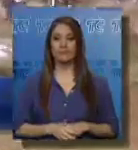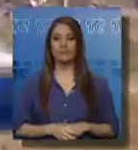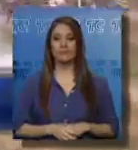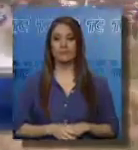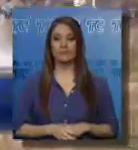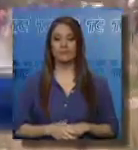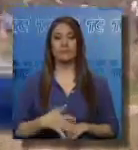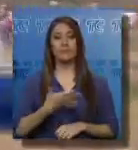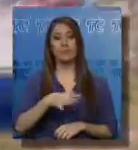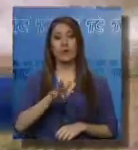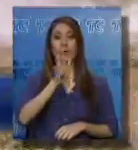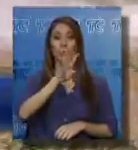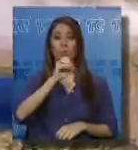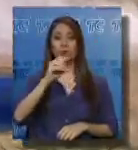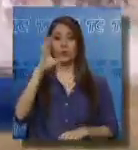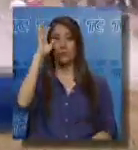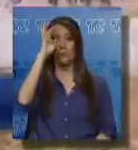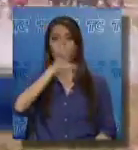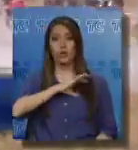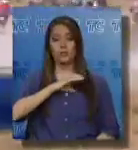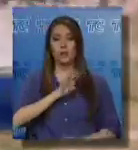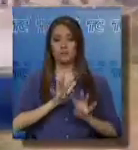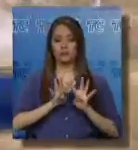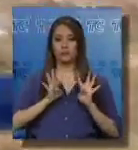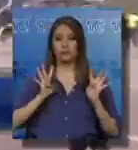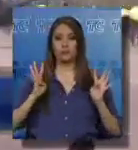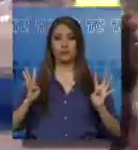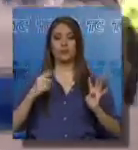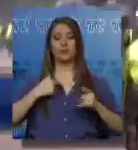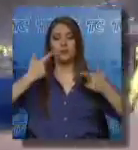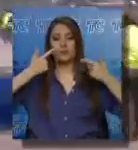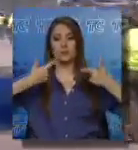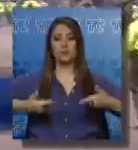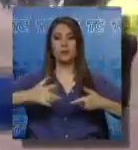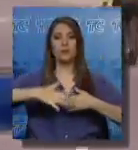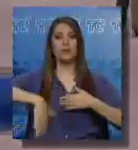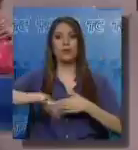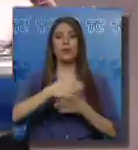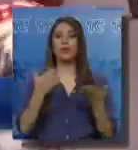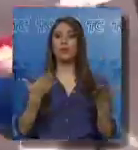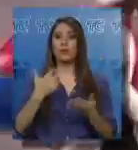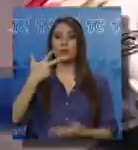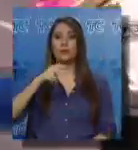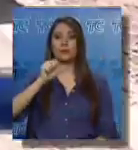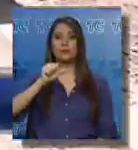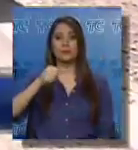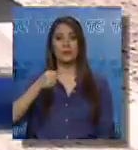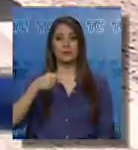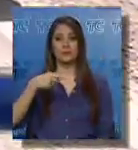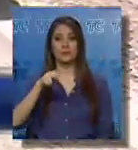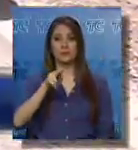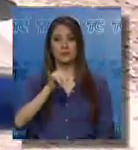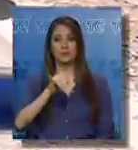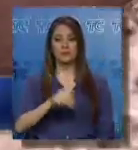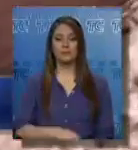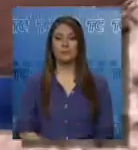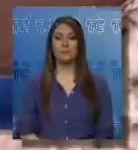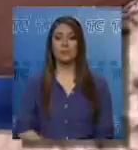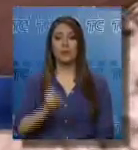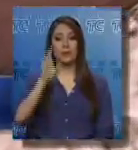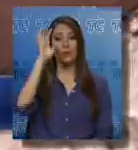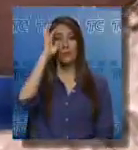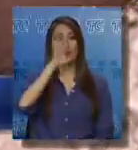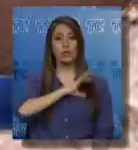Eran alrededor de 400 policías los que intentaban despejar la ruta en el sector del Chasqui en la Panamericana Sur vía La Tacunga. Los